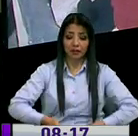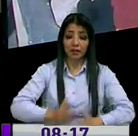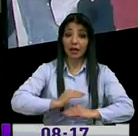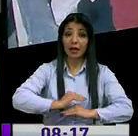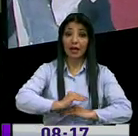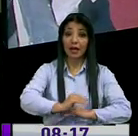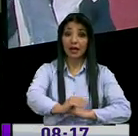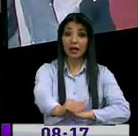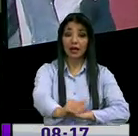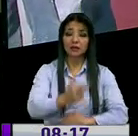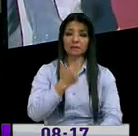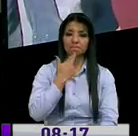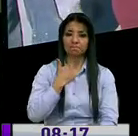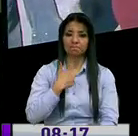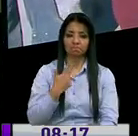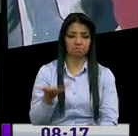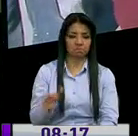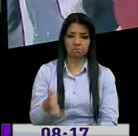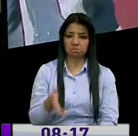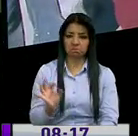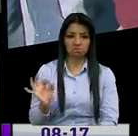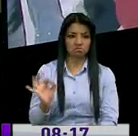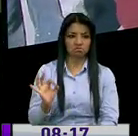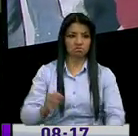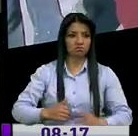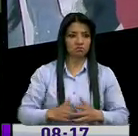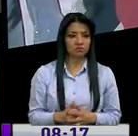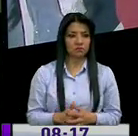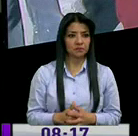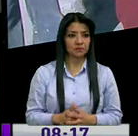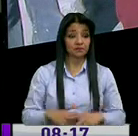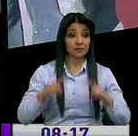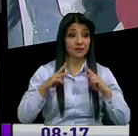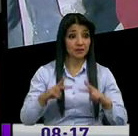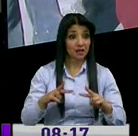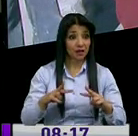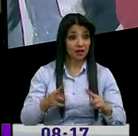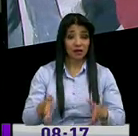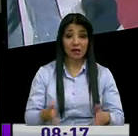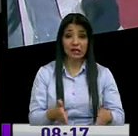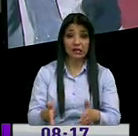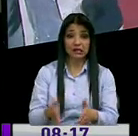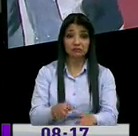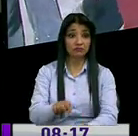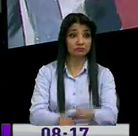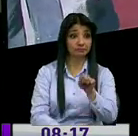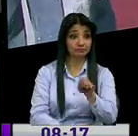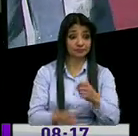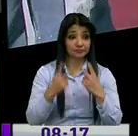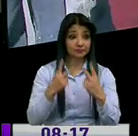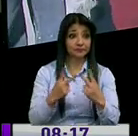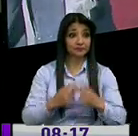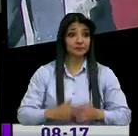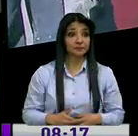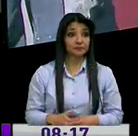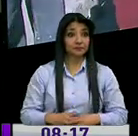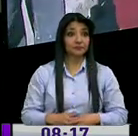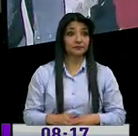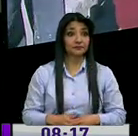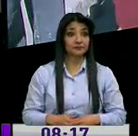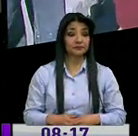y no lo hacen. Y de lo que estamos viendo, malas condiciones. Buen día para ti. Adelante.